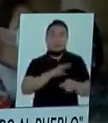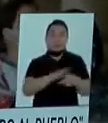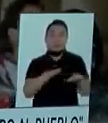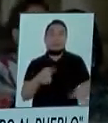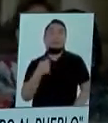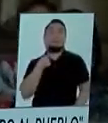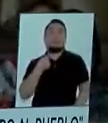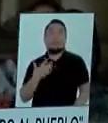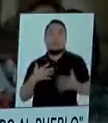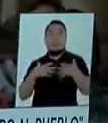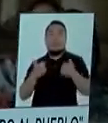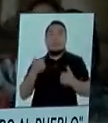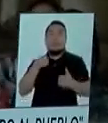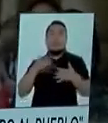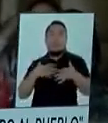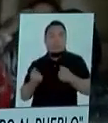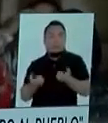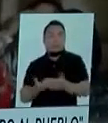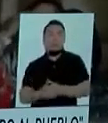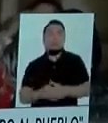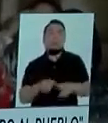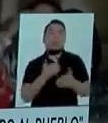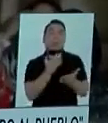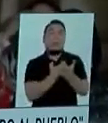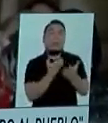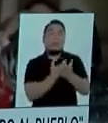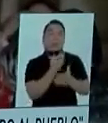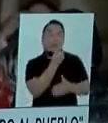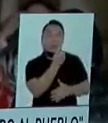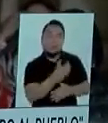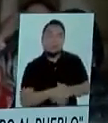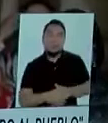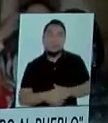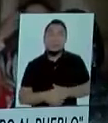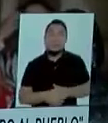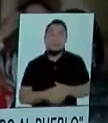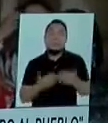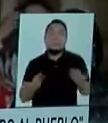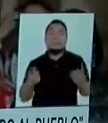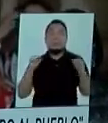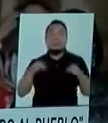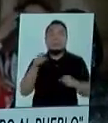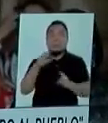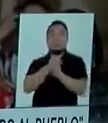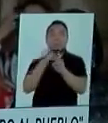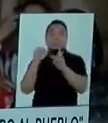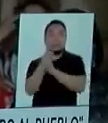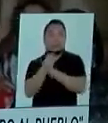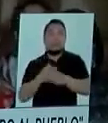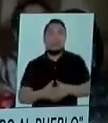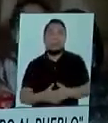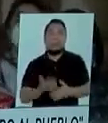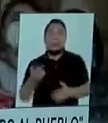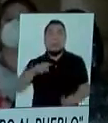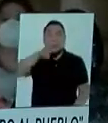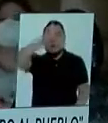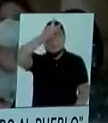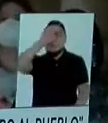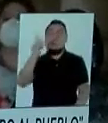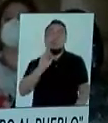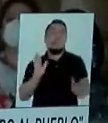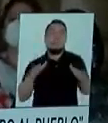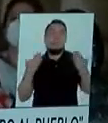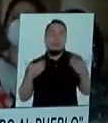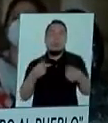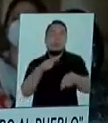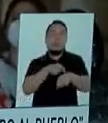de abogados han salido en Canal 7, en Canal 2, en Canal N a decir insurgencia, golpe de Estado. El